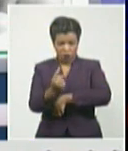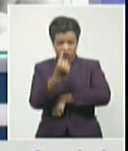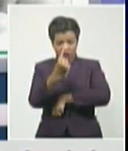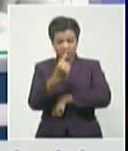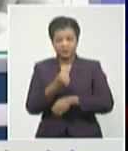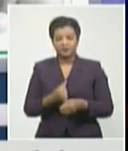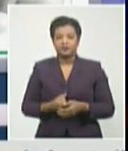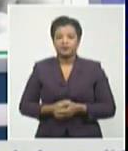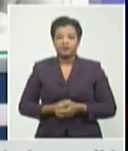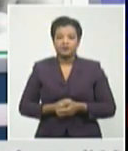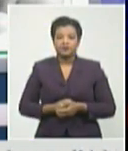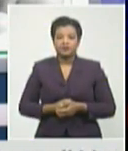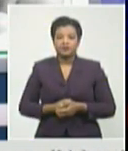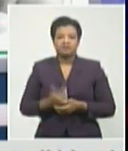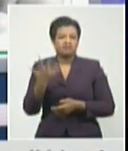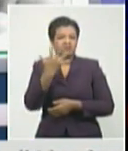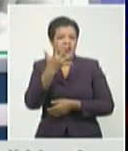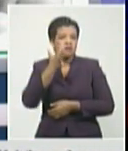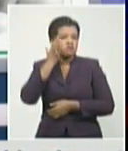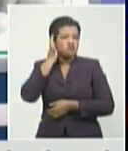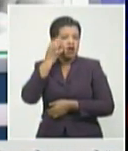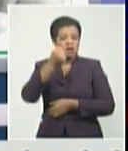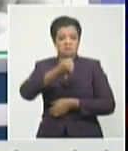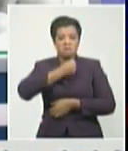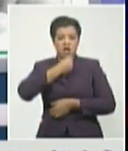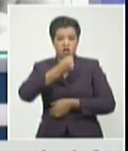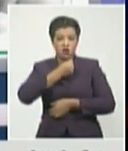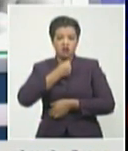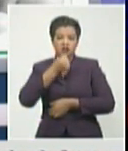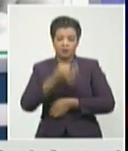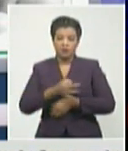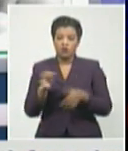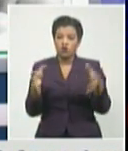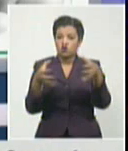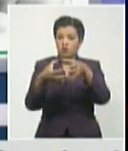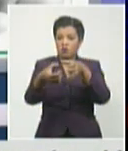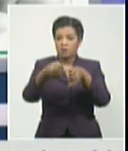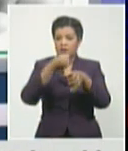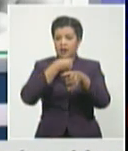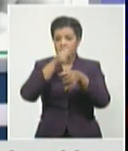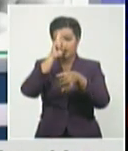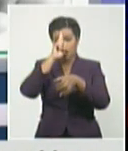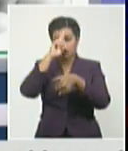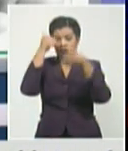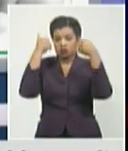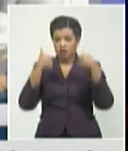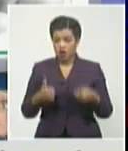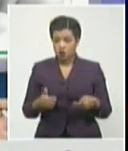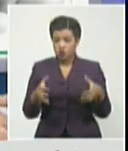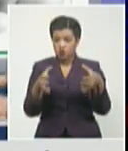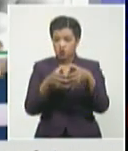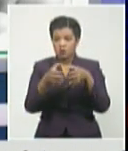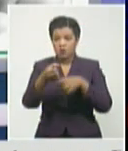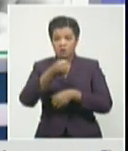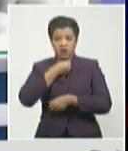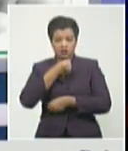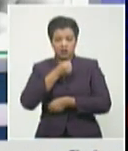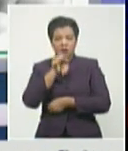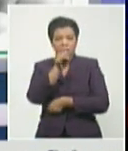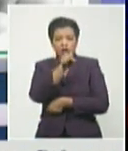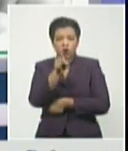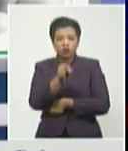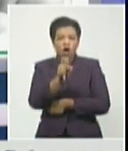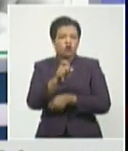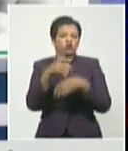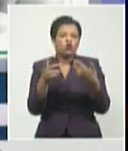realización hará poco periodista de nuestro grupo de prensa de salud líder de este grupo de prensa doctor como se comprueba